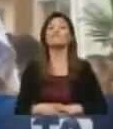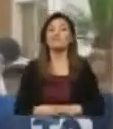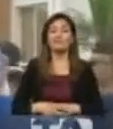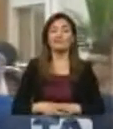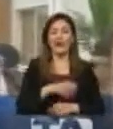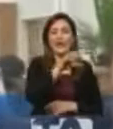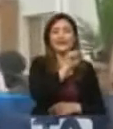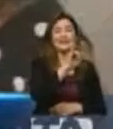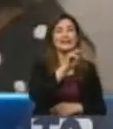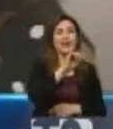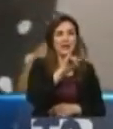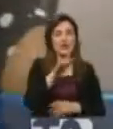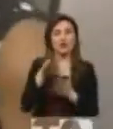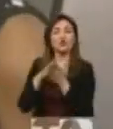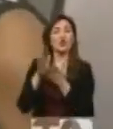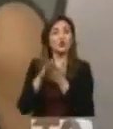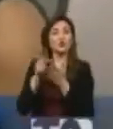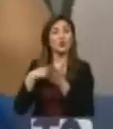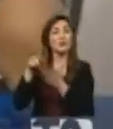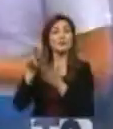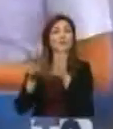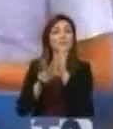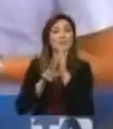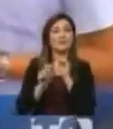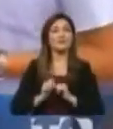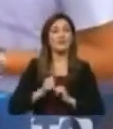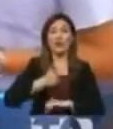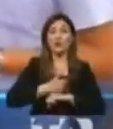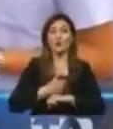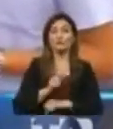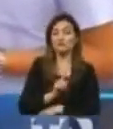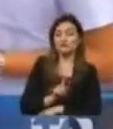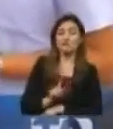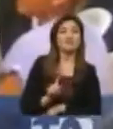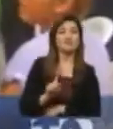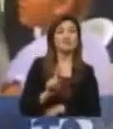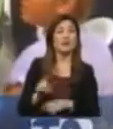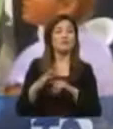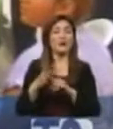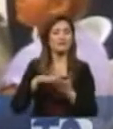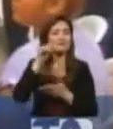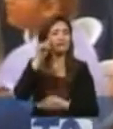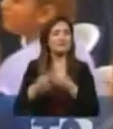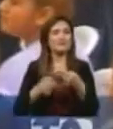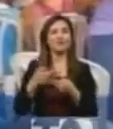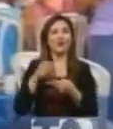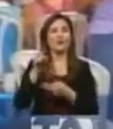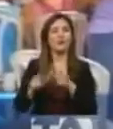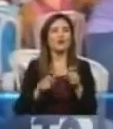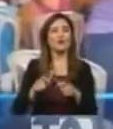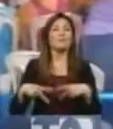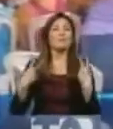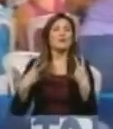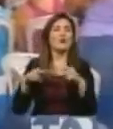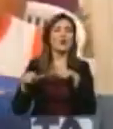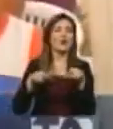Monte Sinaí con Sociovivienda. Tras el acto de entrega de las viviendas, las autoridades recorrieron una pequeña feria de emprendedores protagonizada por los moradores